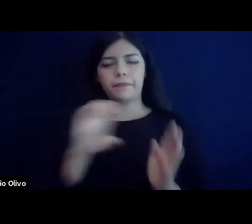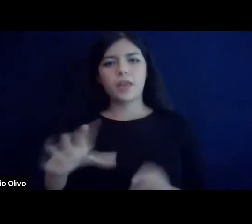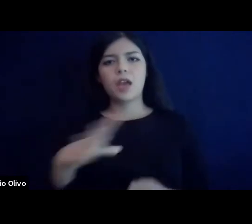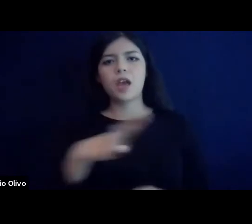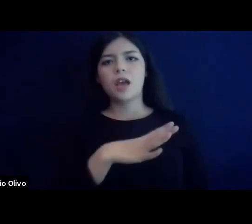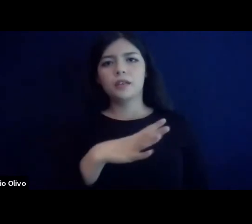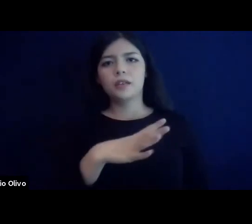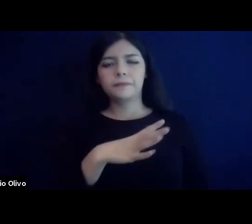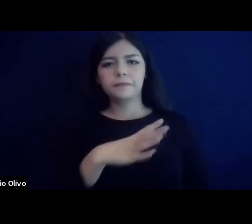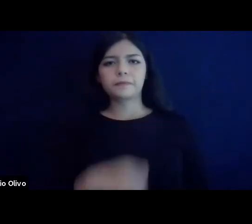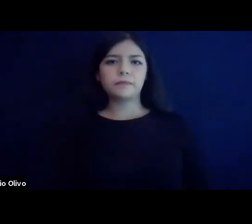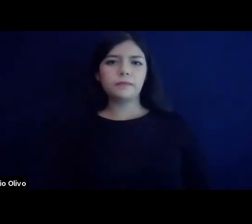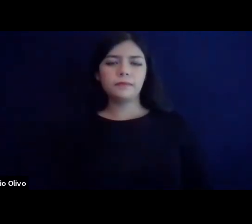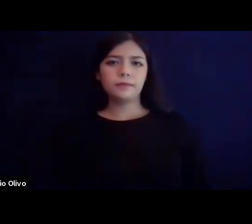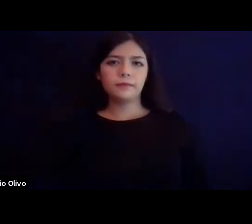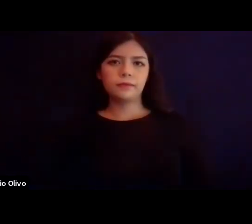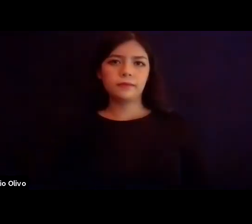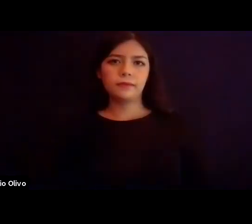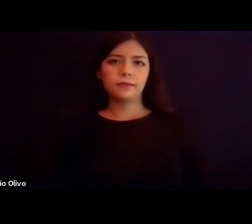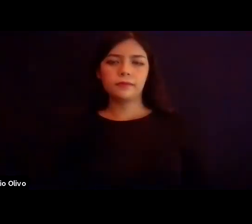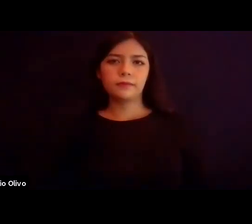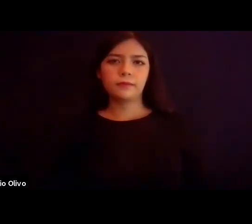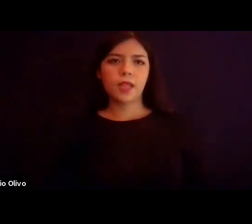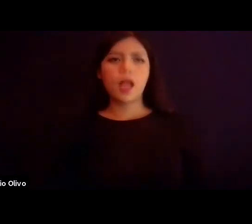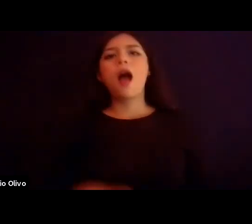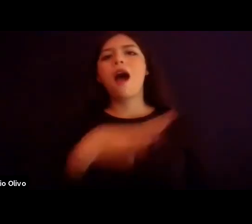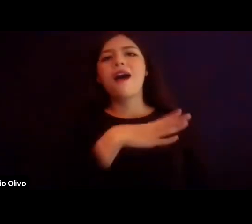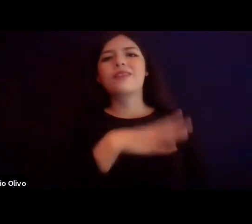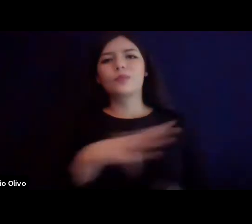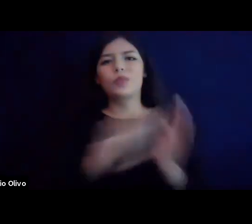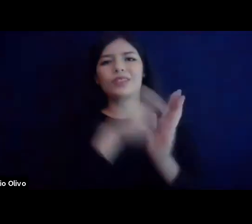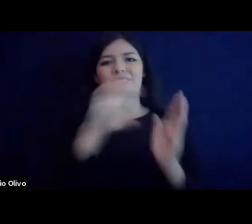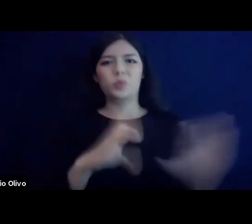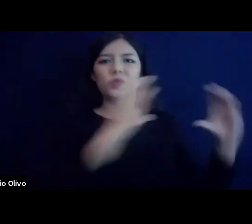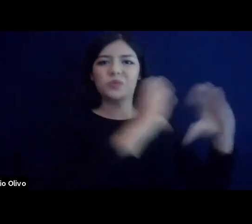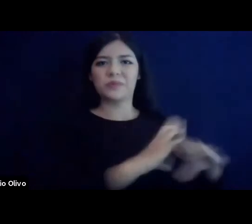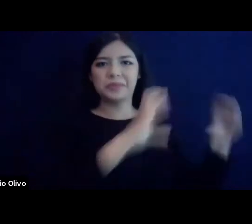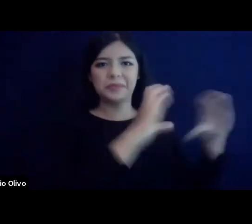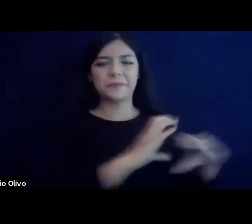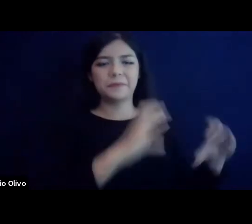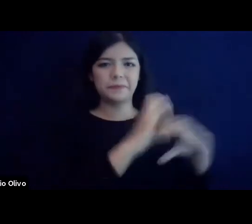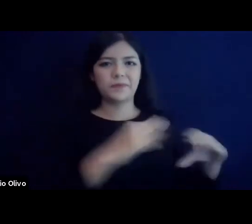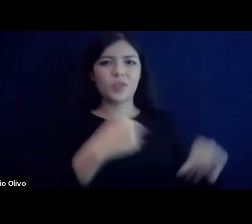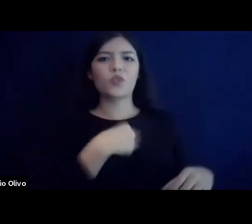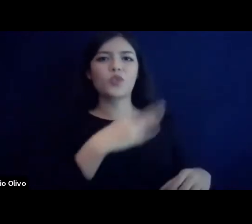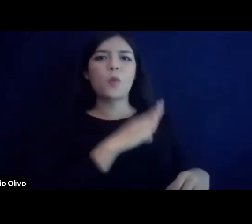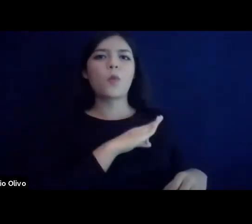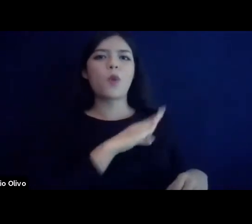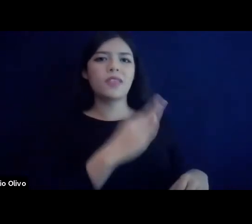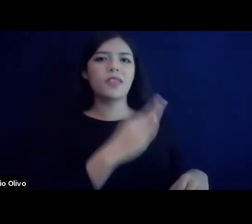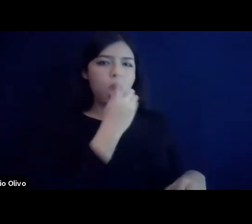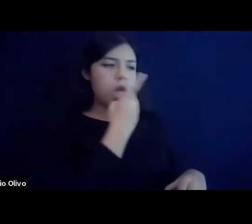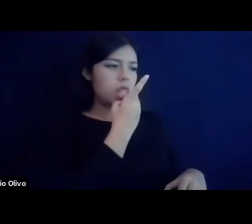ya está esta parte de dictar, que ya hay micrófono, entonces también es otra herramienta que en el Metacampus no estaba, pero bueno, que también ya se puede